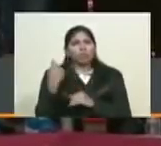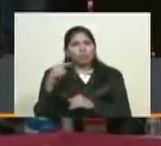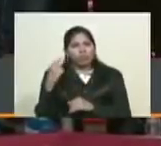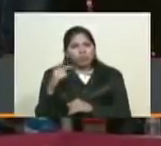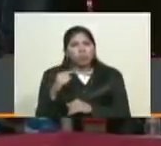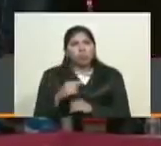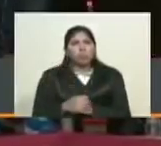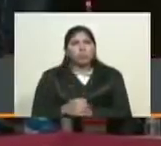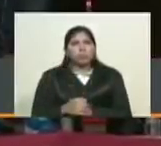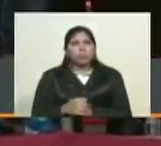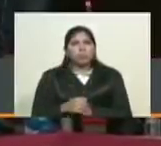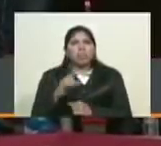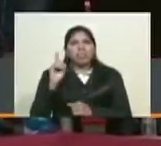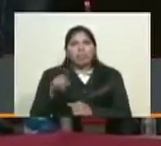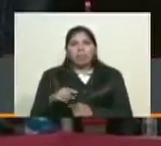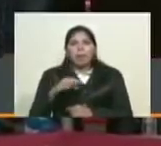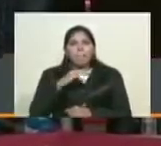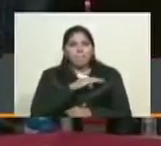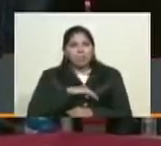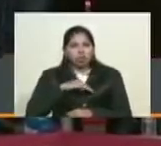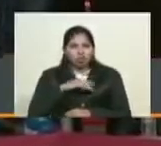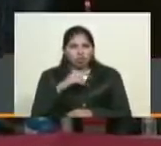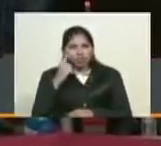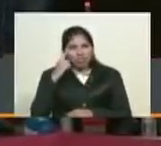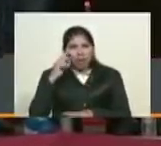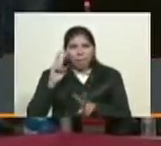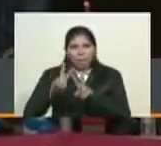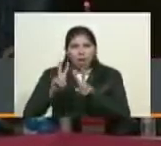grandes tareas de la gran misión Vivienda Venezuela.